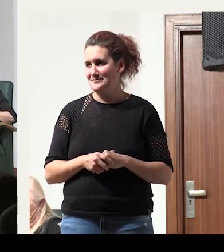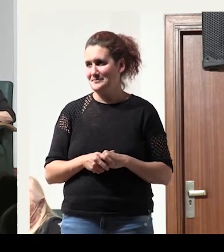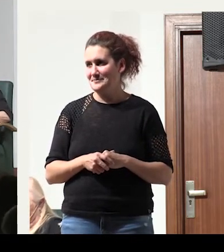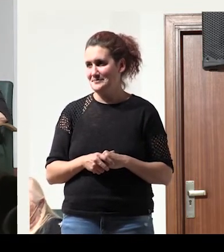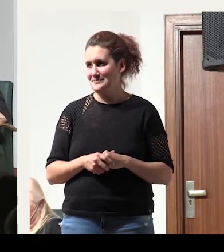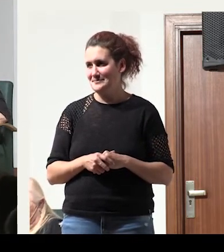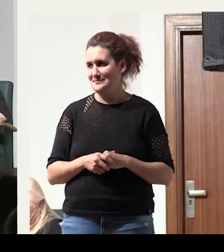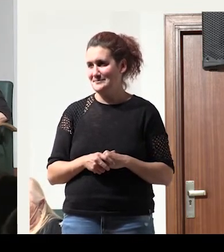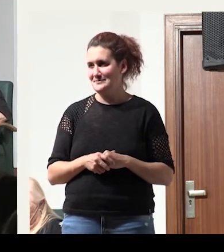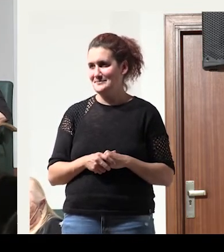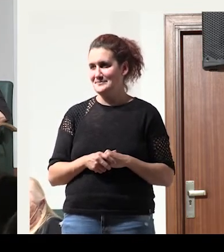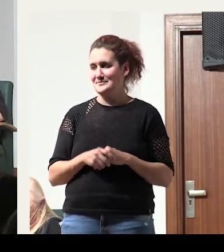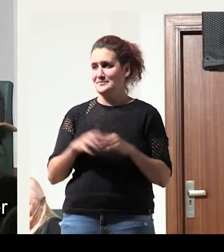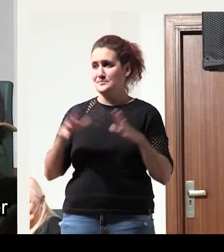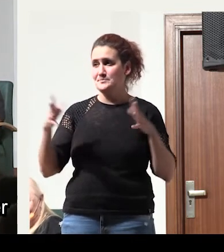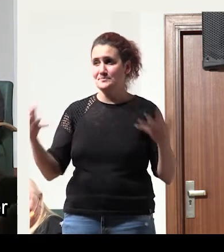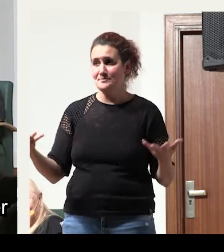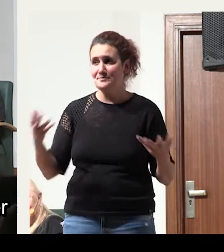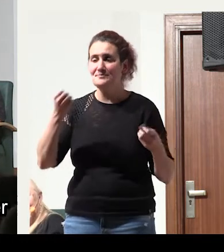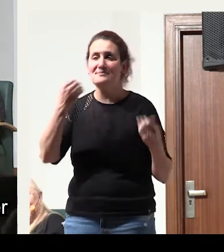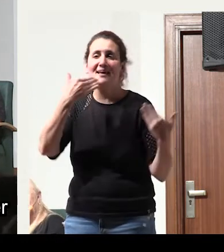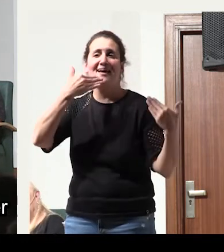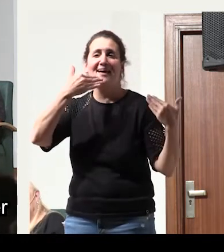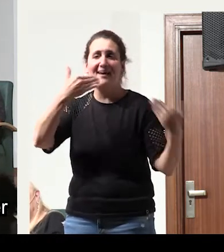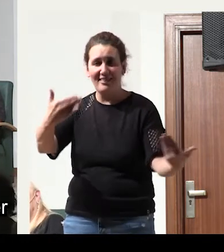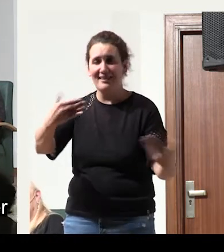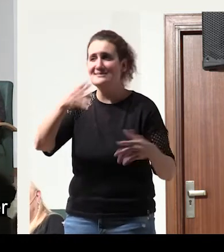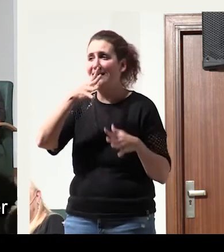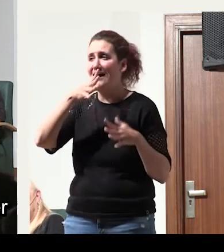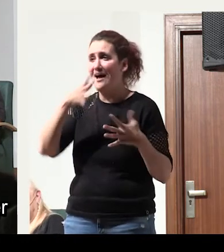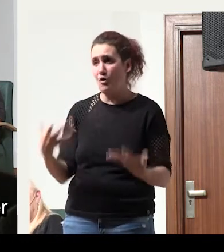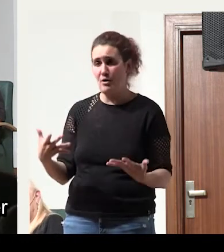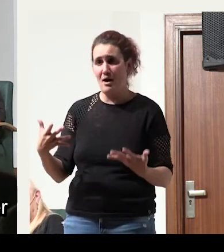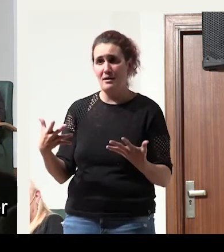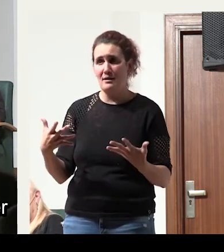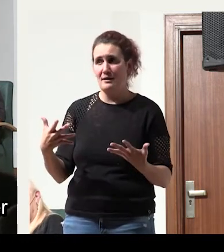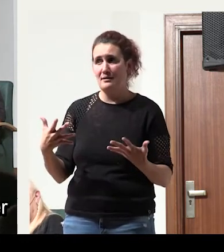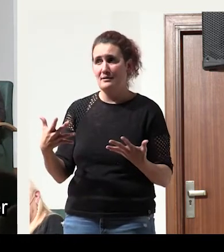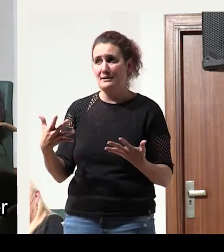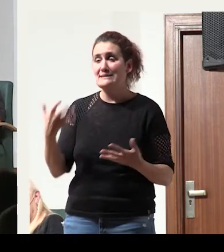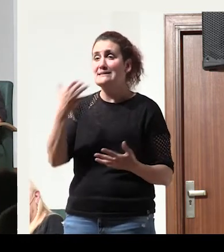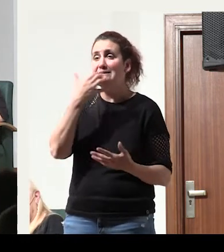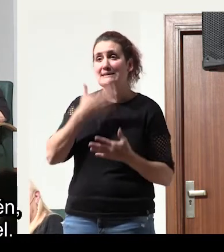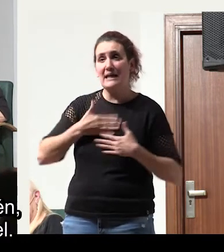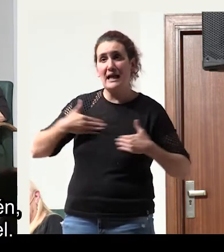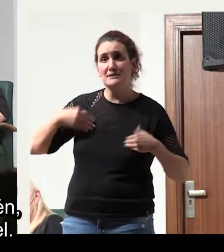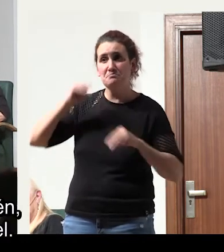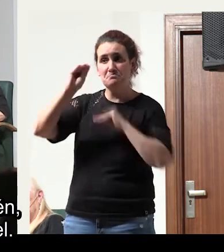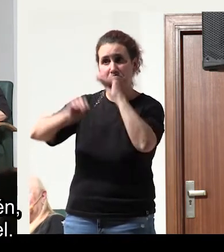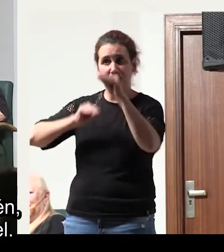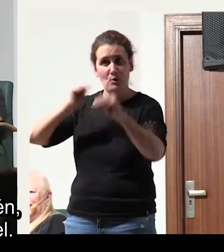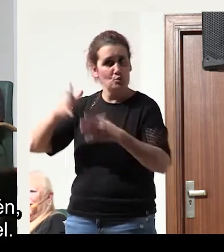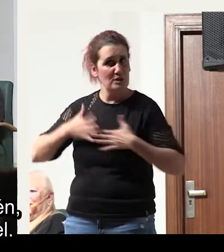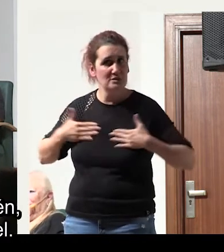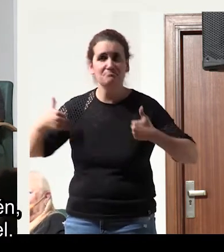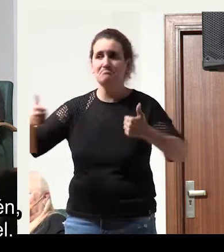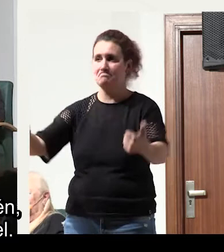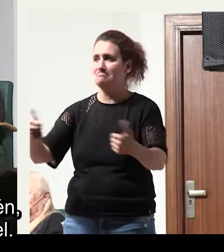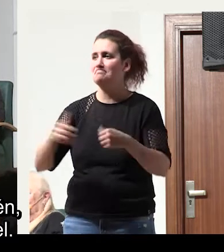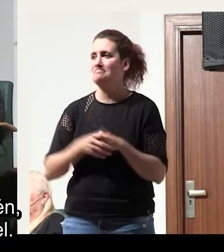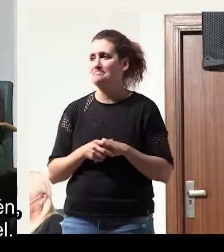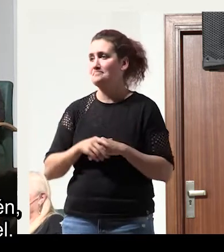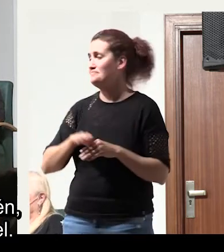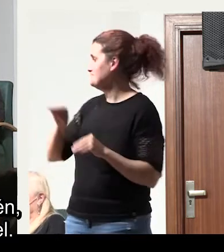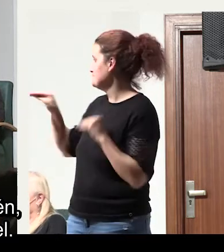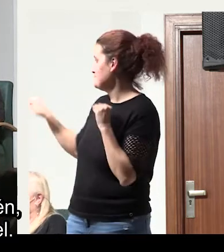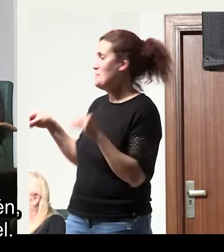Bueno, pues gracias. Y ahora podéis pasar a hacer las preguntas que queráis, tanto a Mariluz,